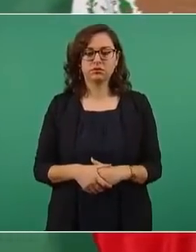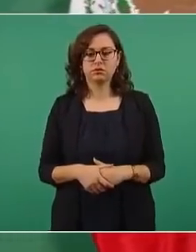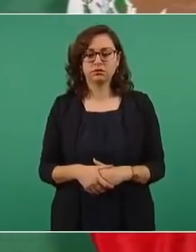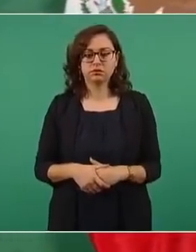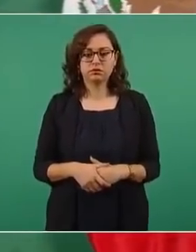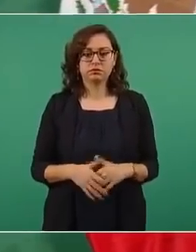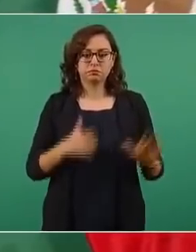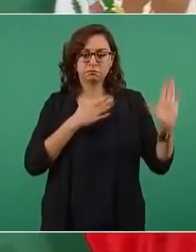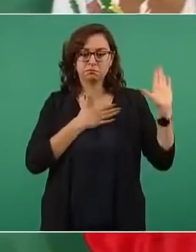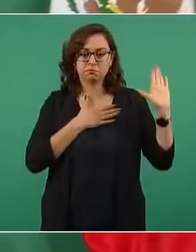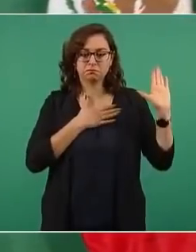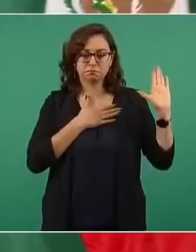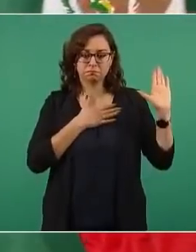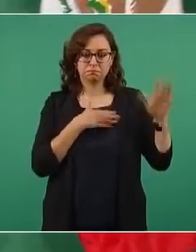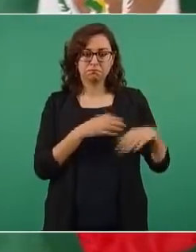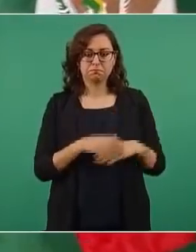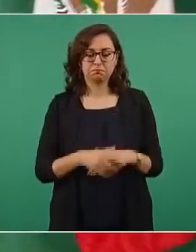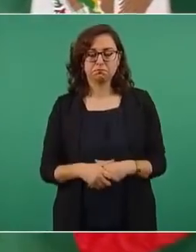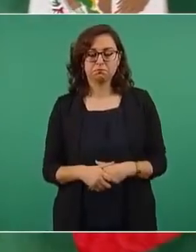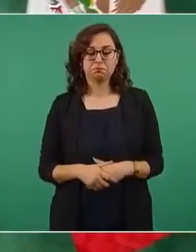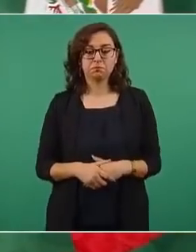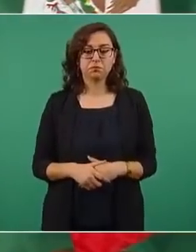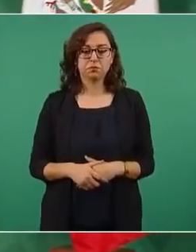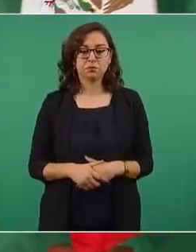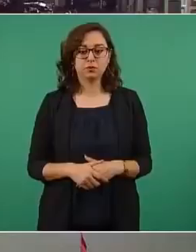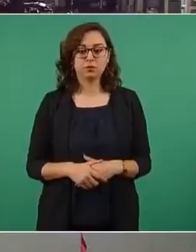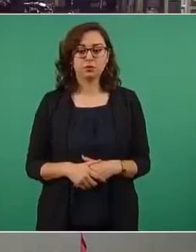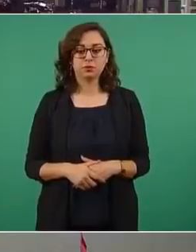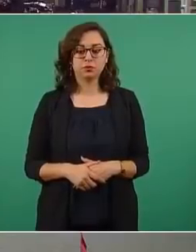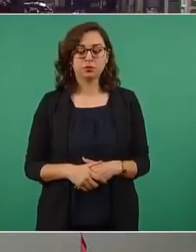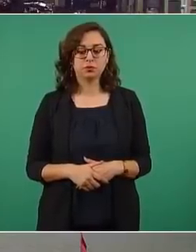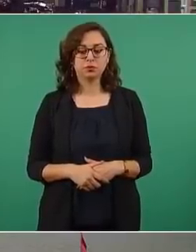Ese es un compromiso. ¿Ya tiene